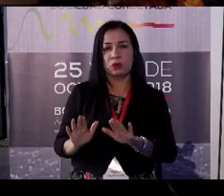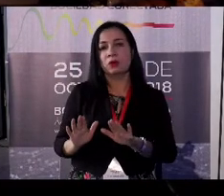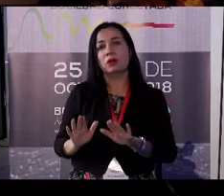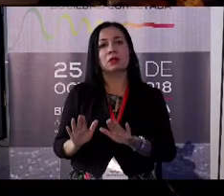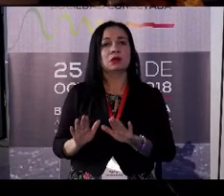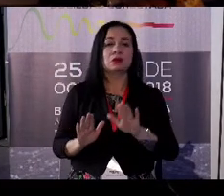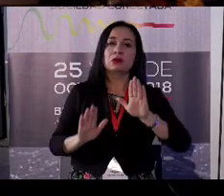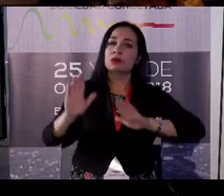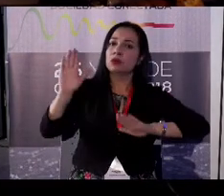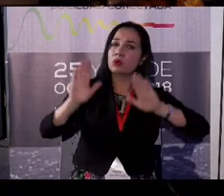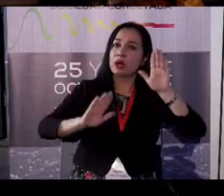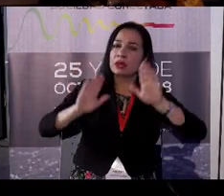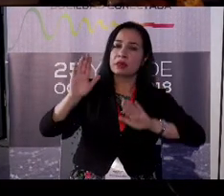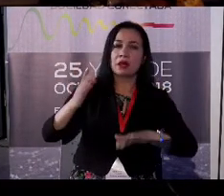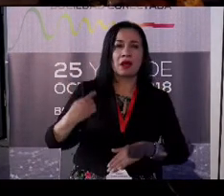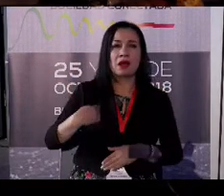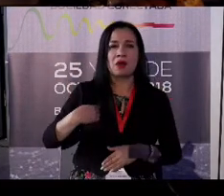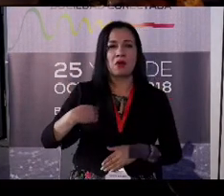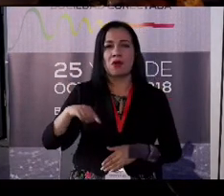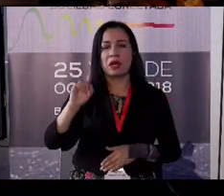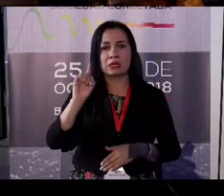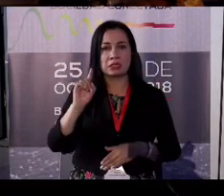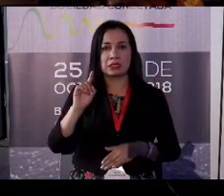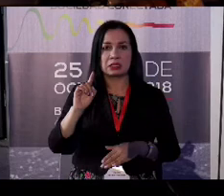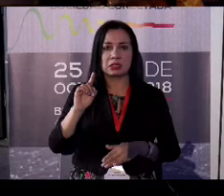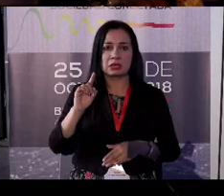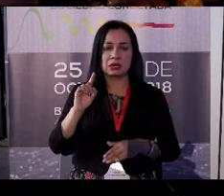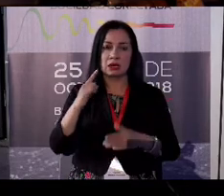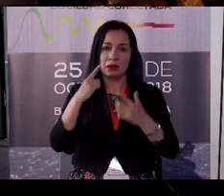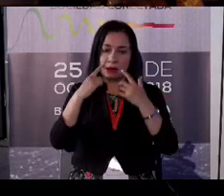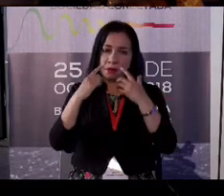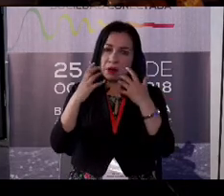la subasta no está maximizando per se